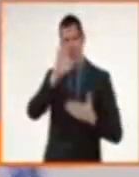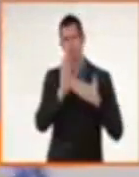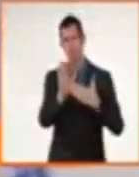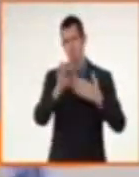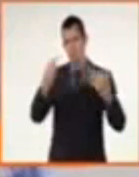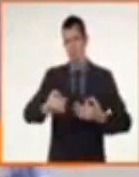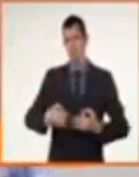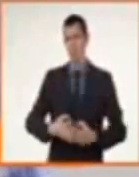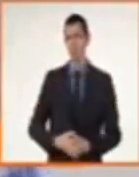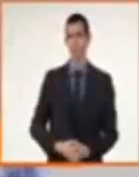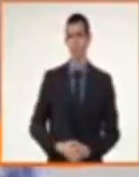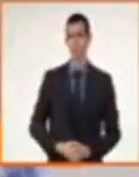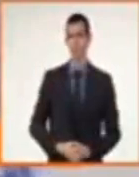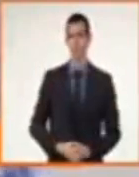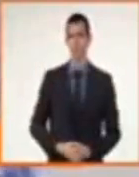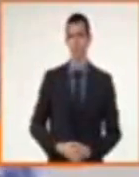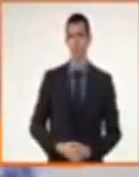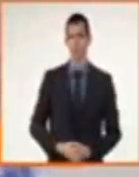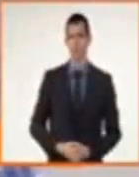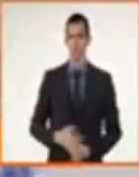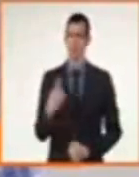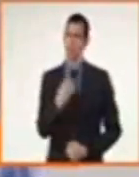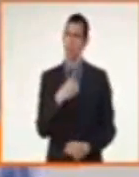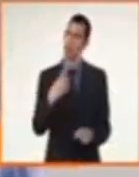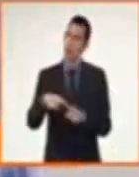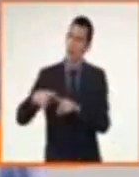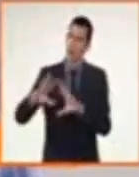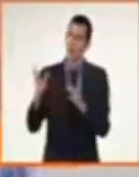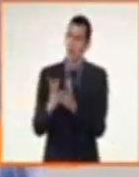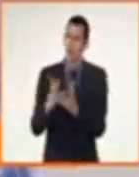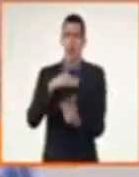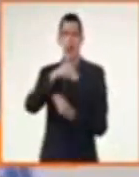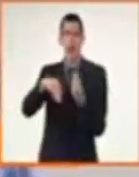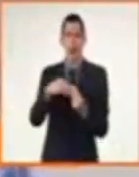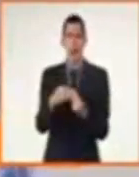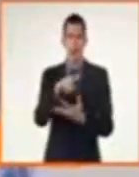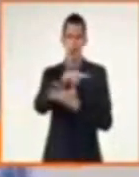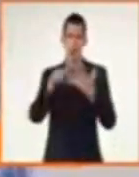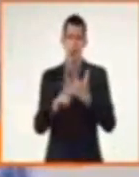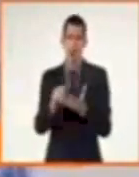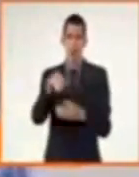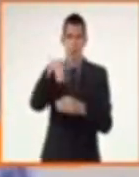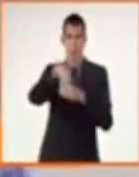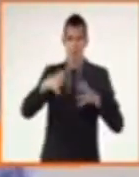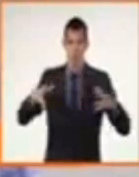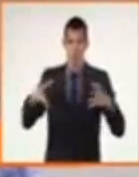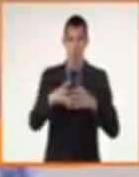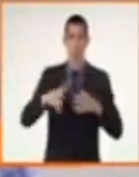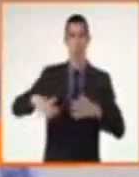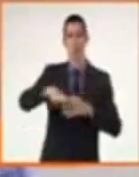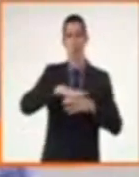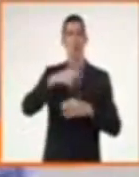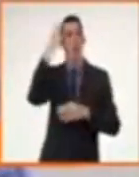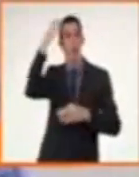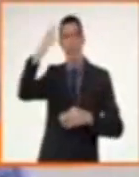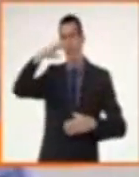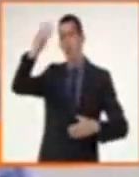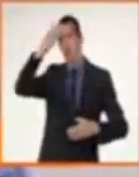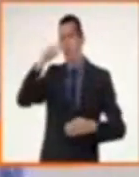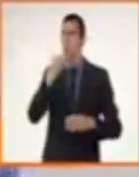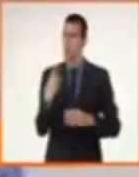y para poder apostar, ¿no?, y renovar nuestro parlamento y seguir dándole continuidad